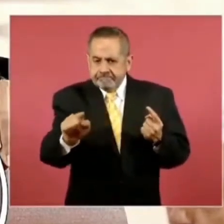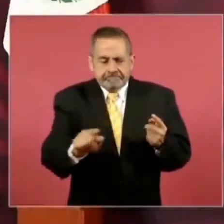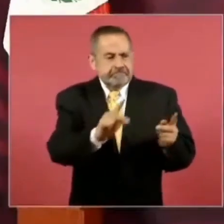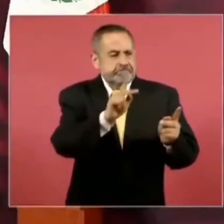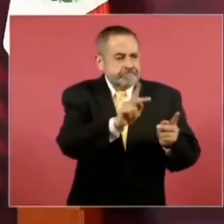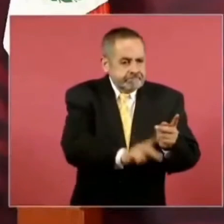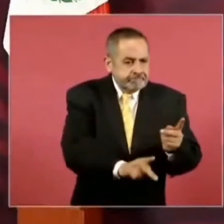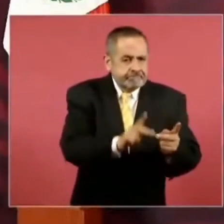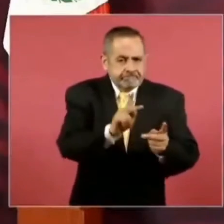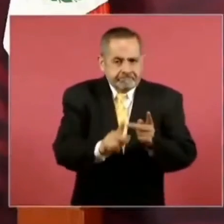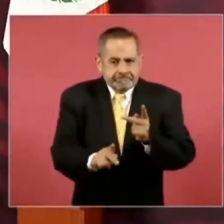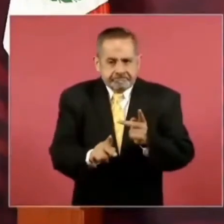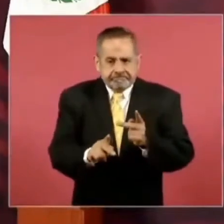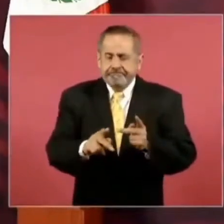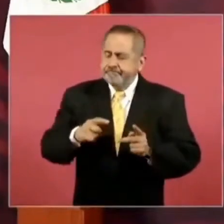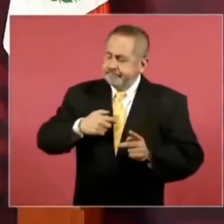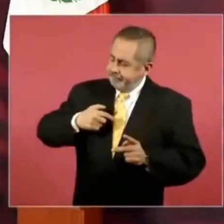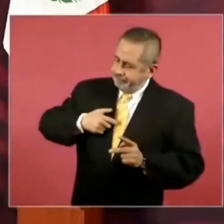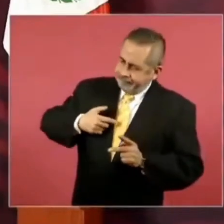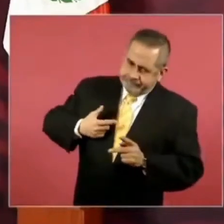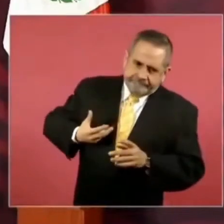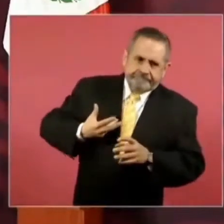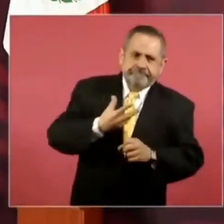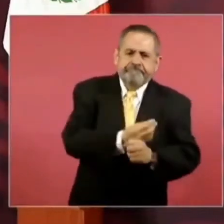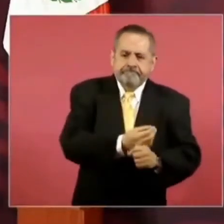que también vamos a terminar.